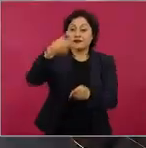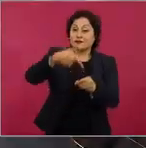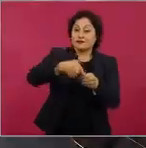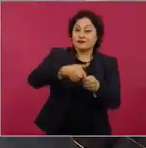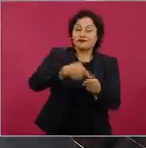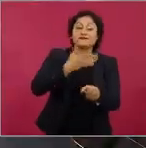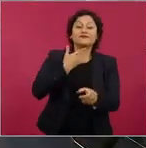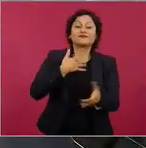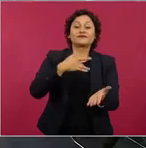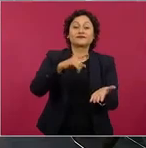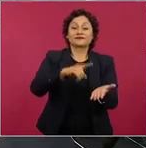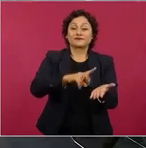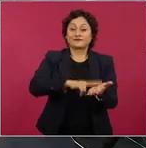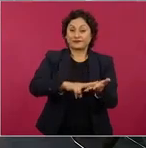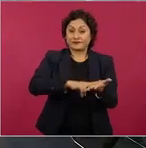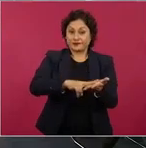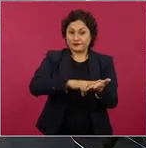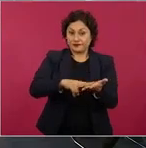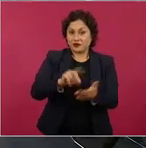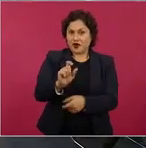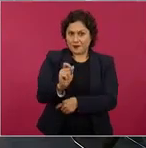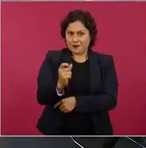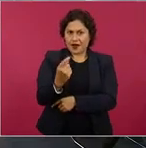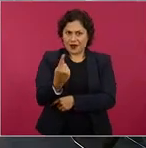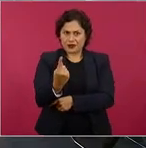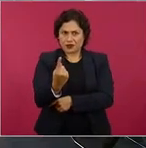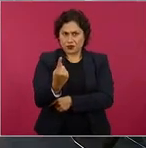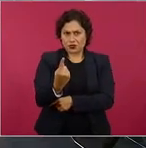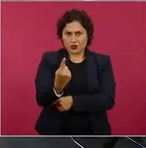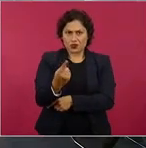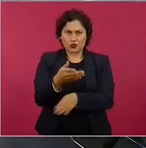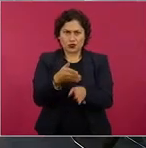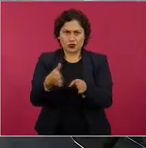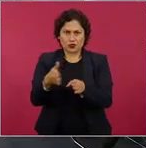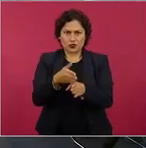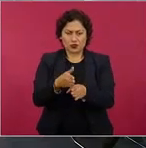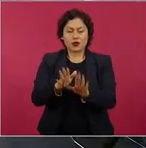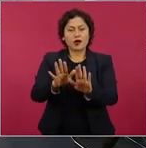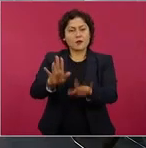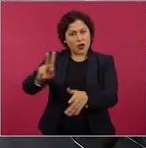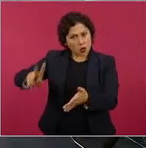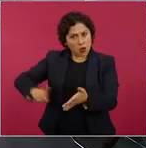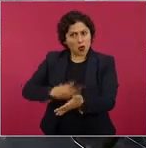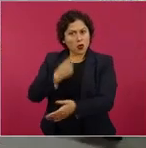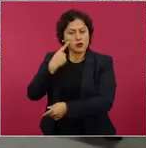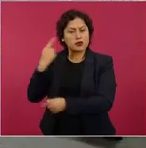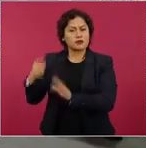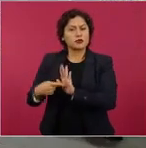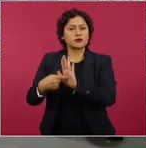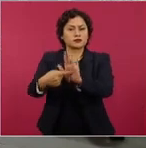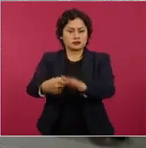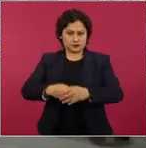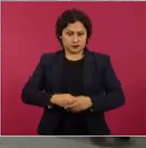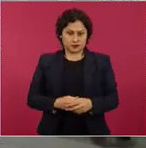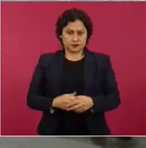aproximadamente, ¿no? Sí, como acabamos de presentar. A ver, vuélvelo a poner.